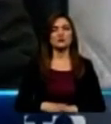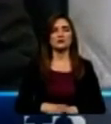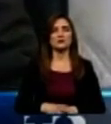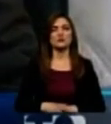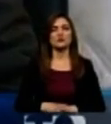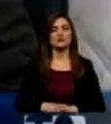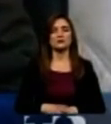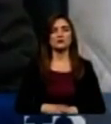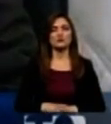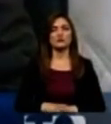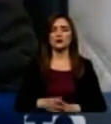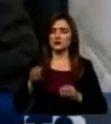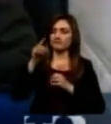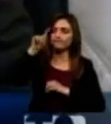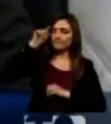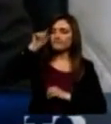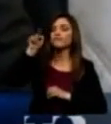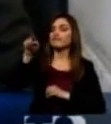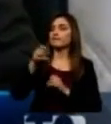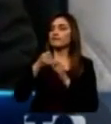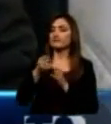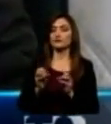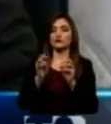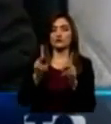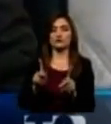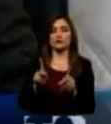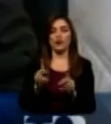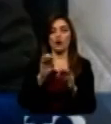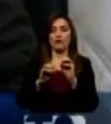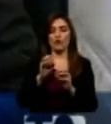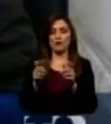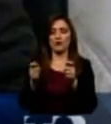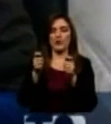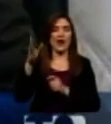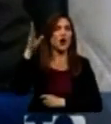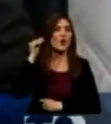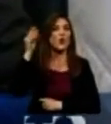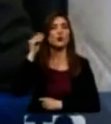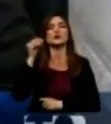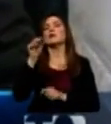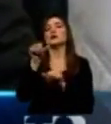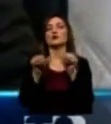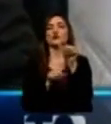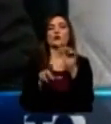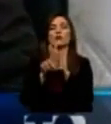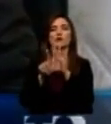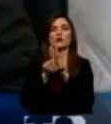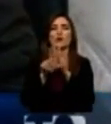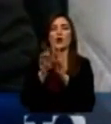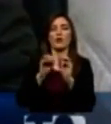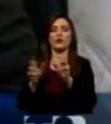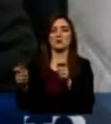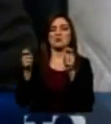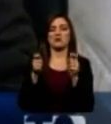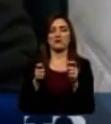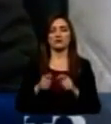última oportunidad lo que hicimos es escuchar el informe que la asesoría jurídica nos tenía